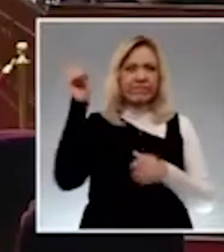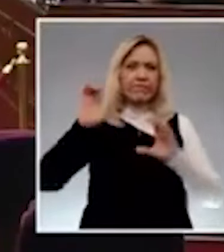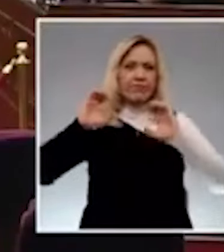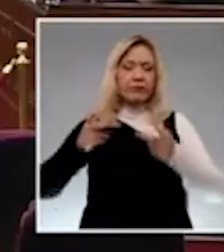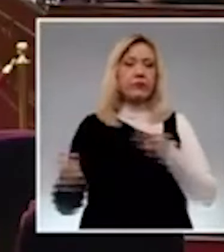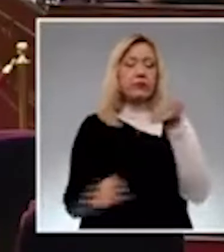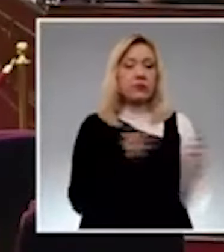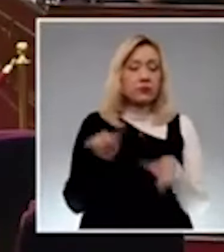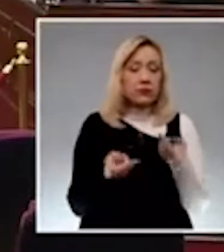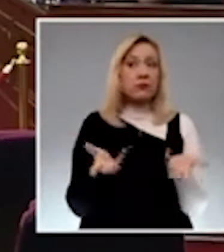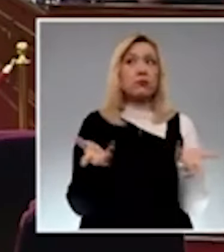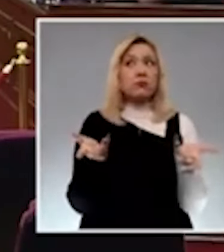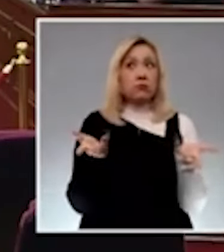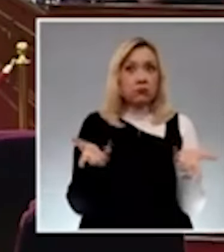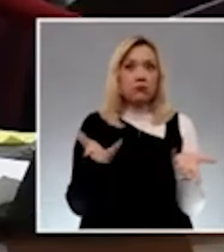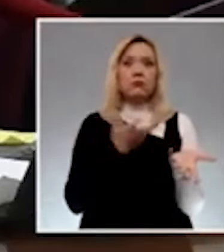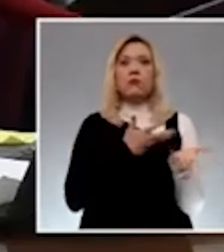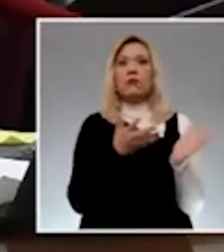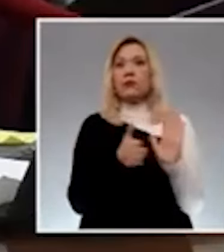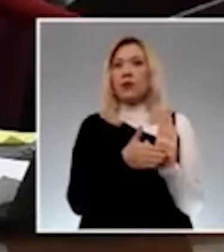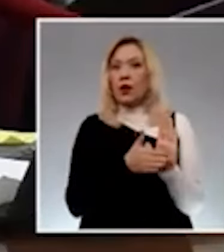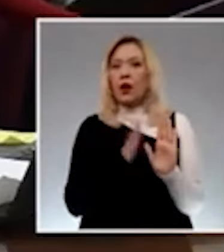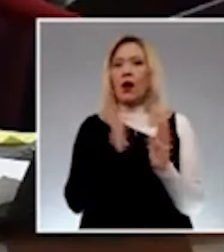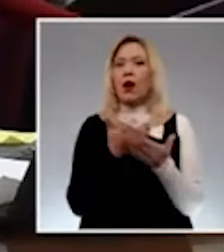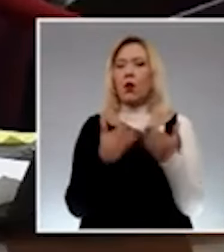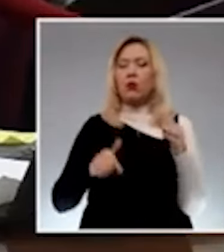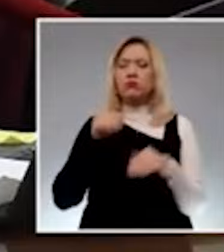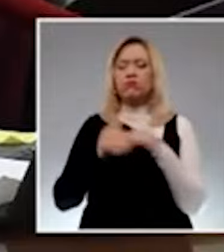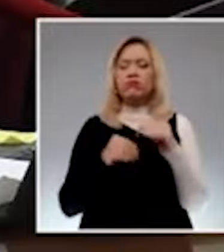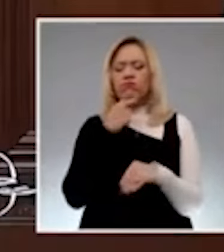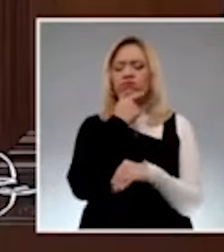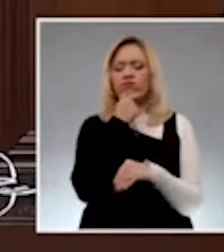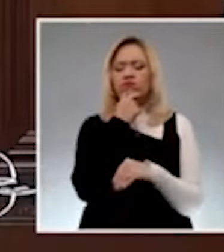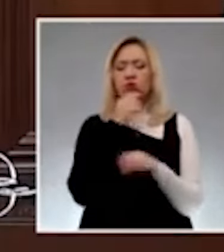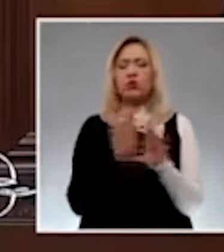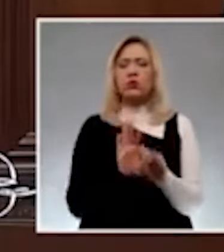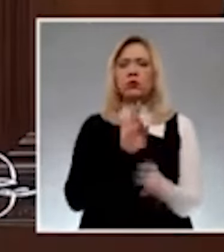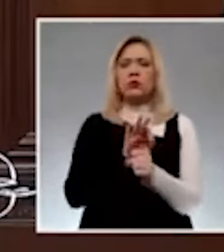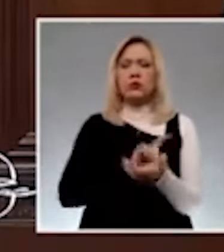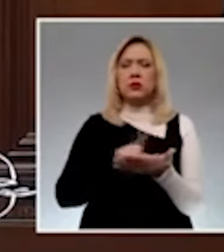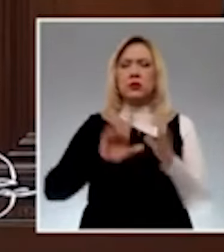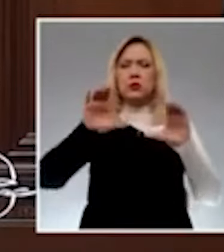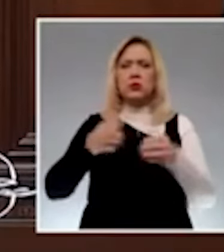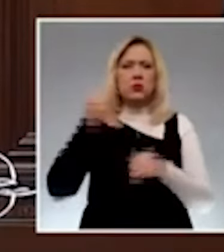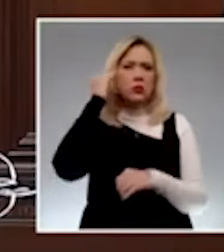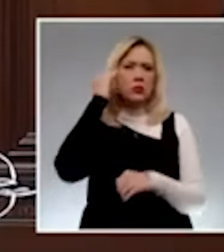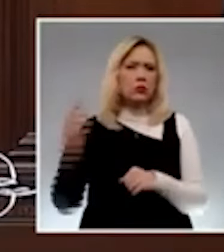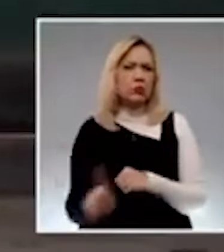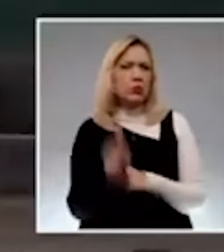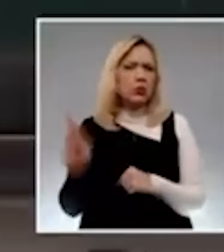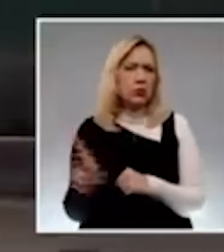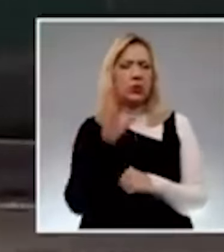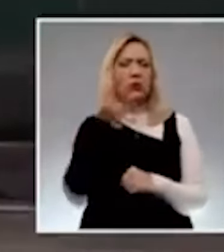El Pleno de la Suprema Corte avanzó en el desarrollo de criterios para la protección de derechos de comunidades y pueblos indígenas y